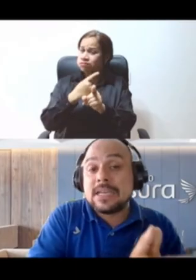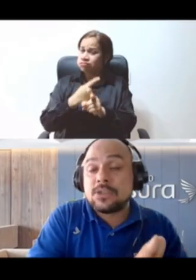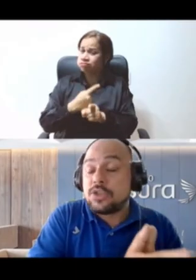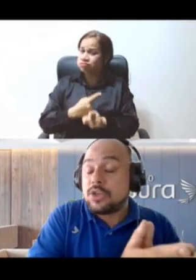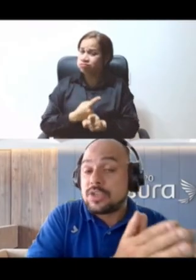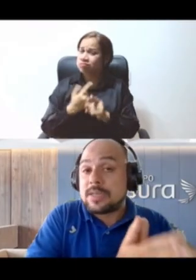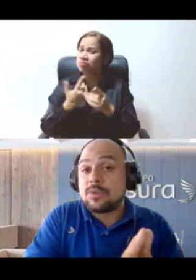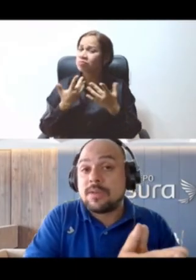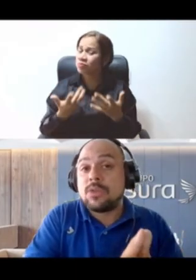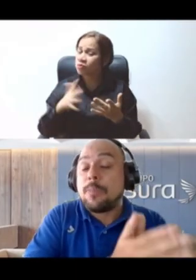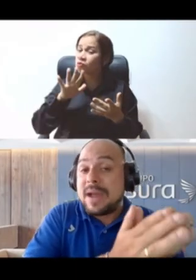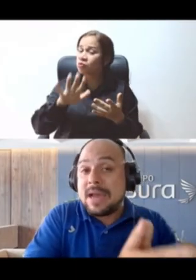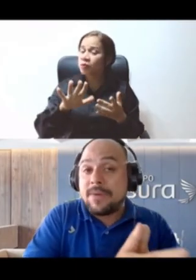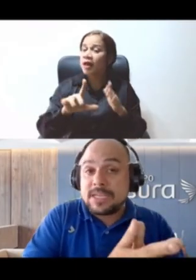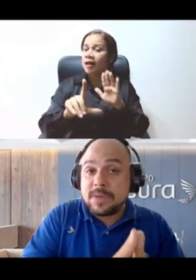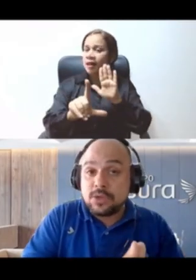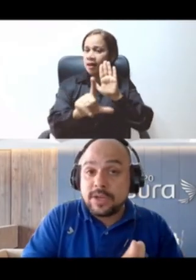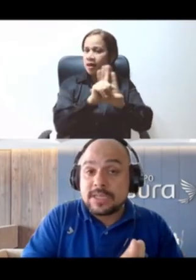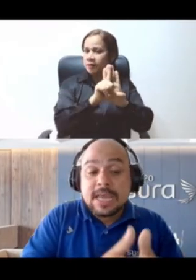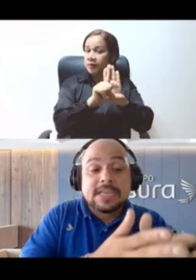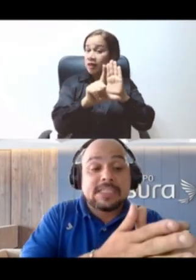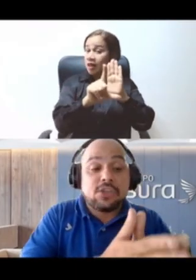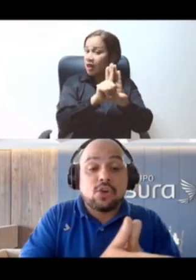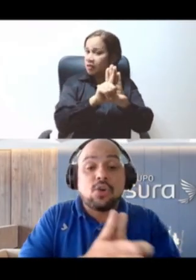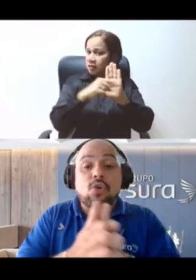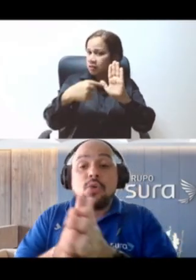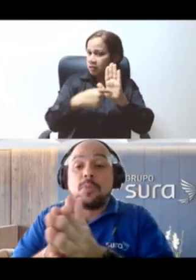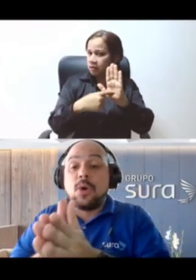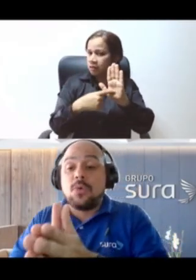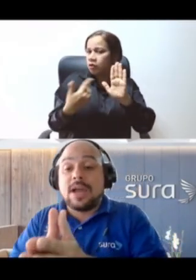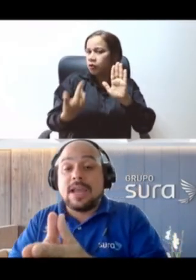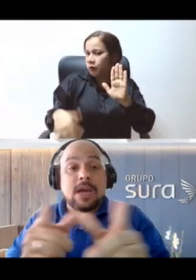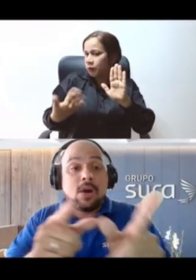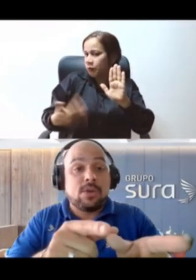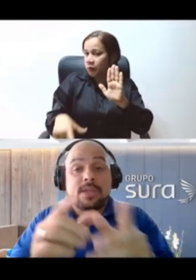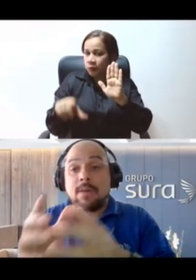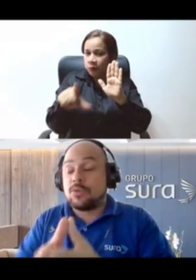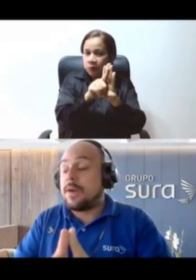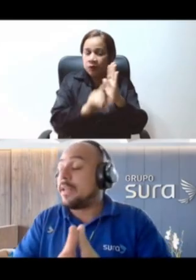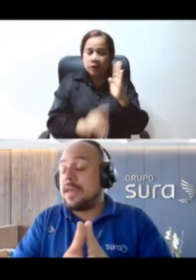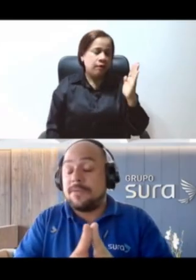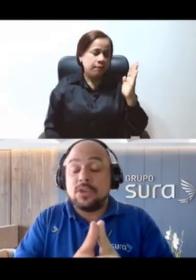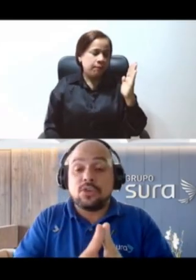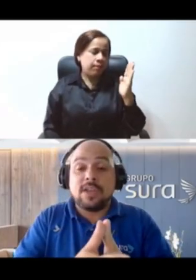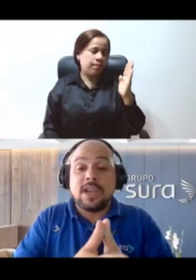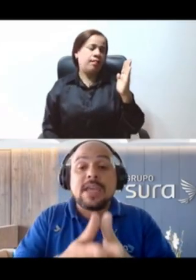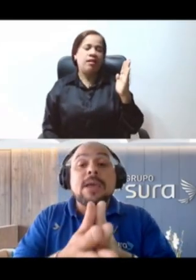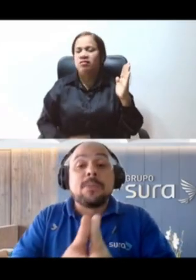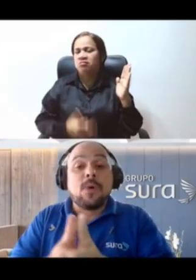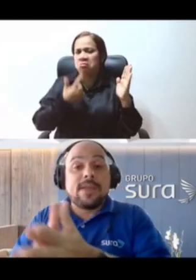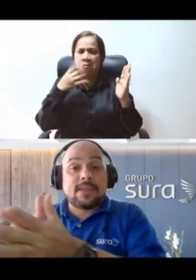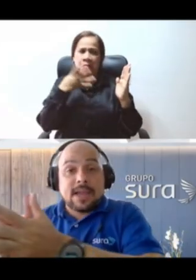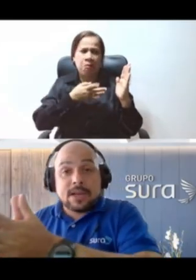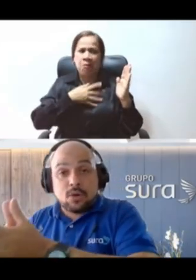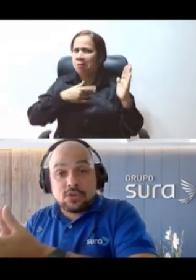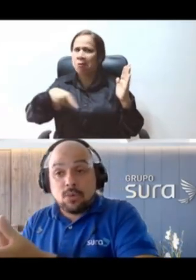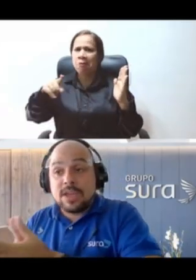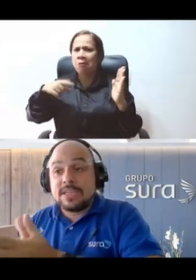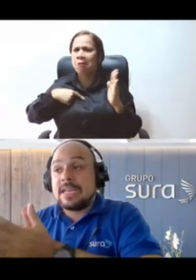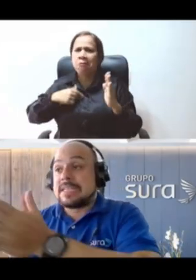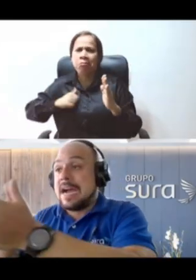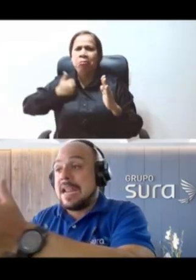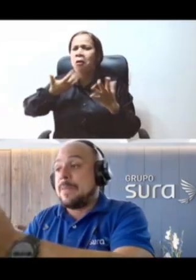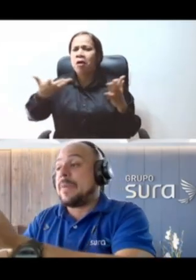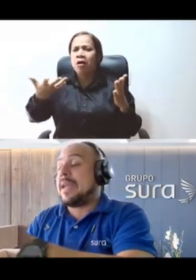la legislación. Chicos, estamos hablando palabras mayores. Si yo no cumplo una ley, ahorita vamos a ver la definición de ley, puede